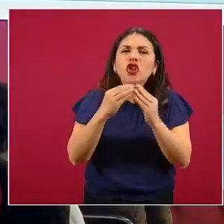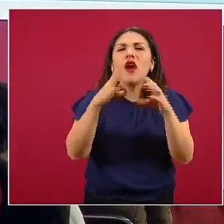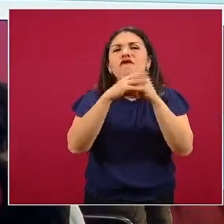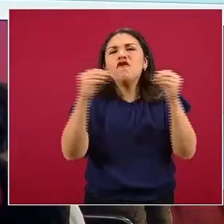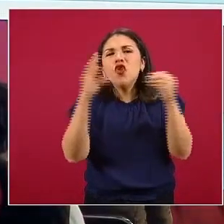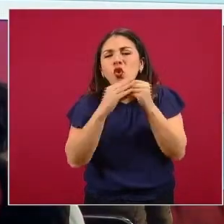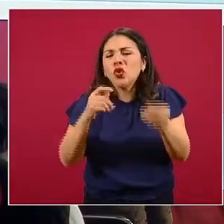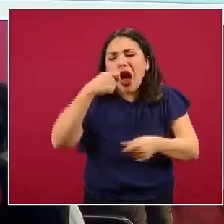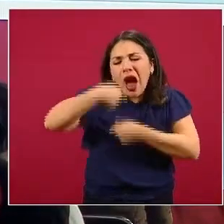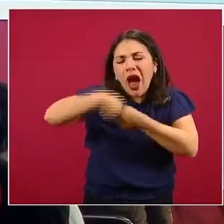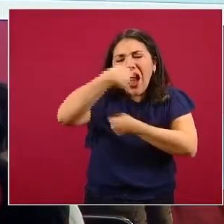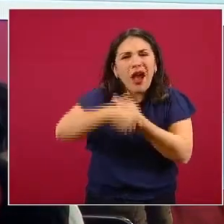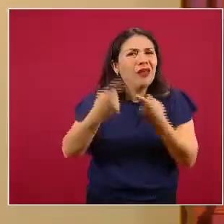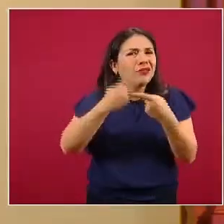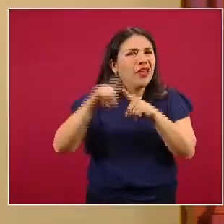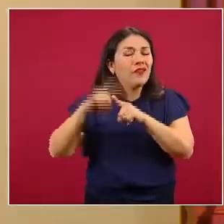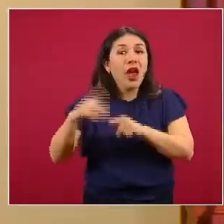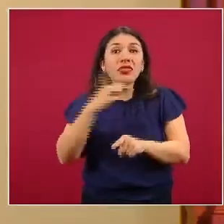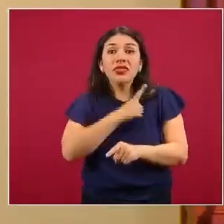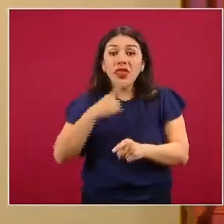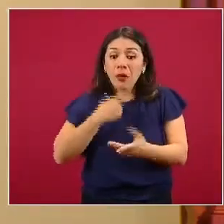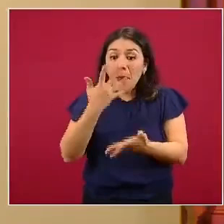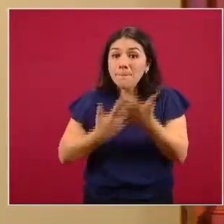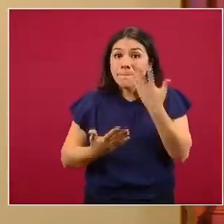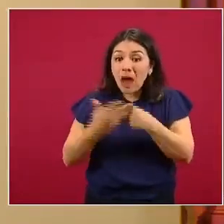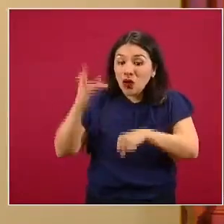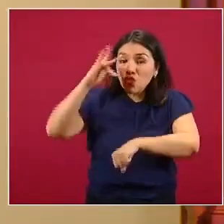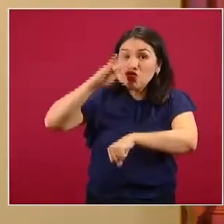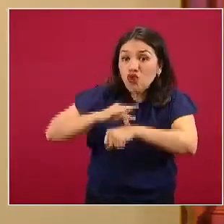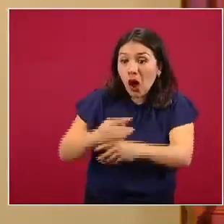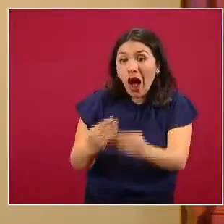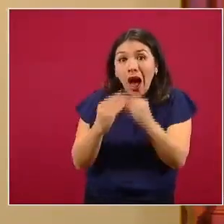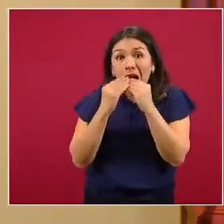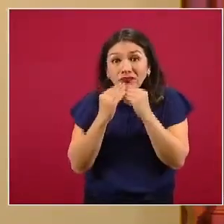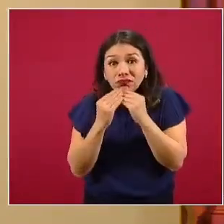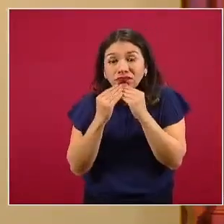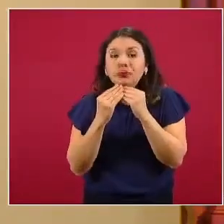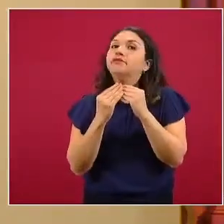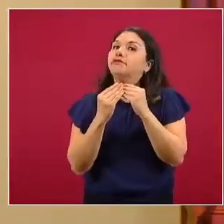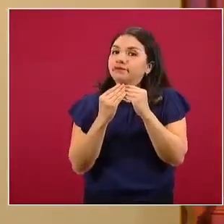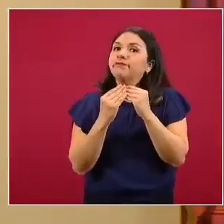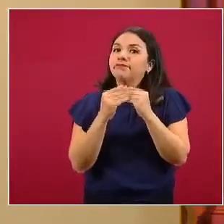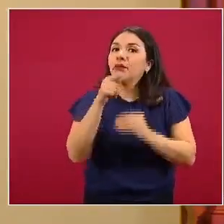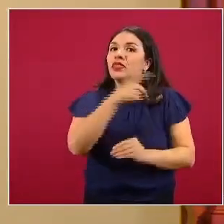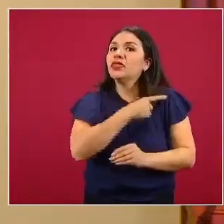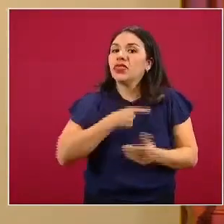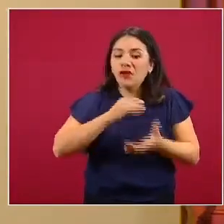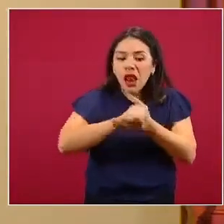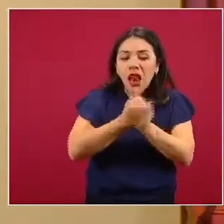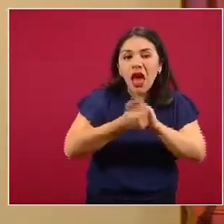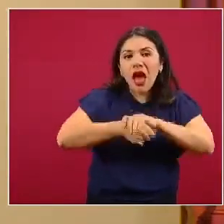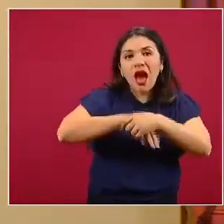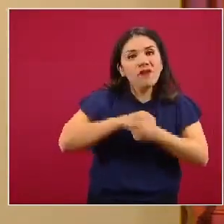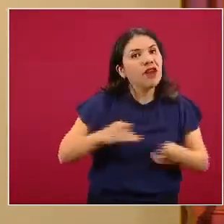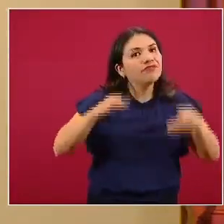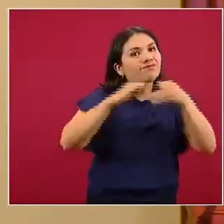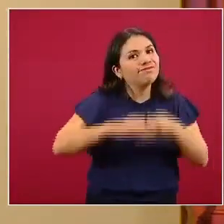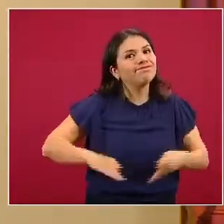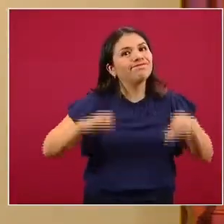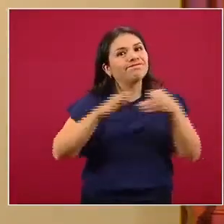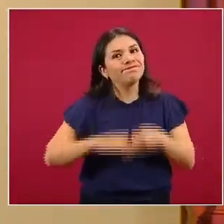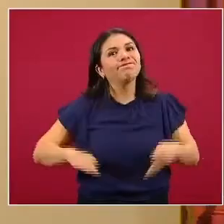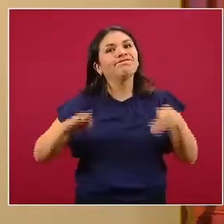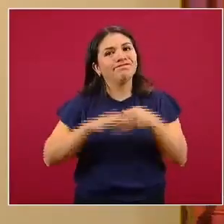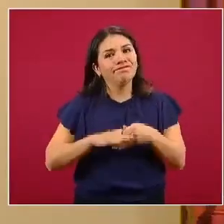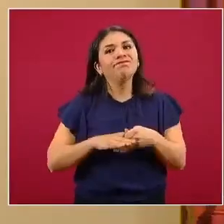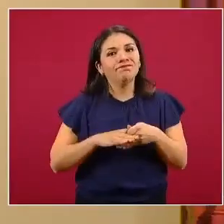sándwich o cualquier alimento que lo tomamos con nuestras manos para llevárnoslos a nuestra boca, hay que estar haciendo higiene